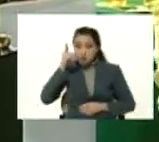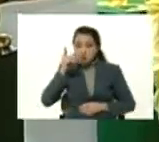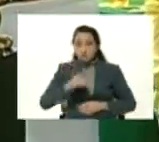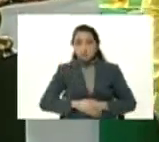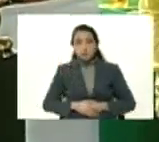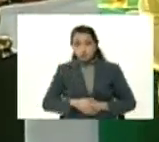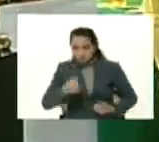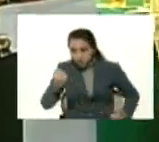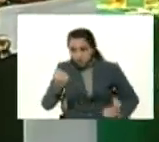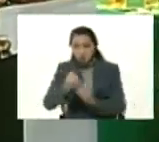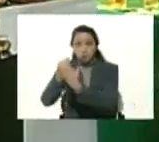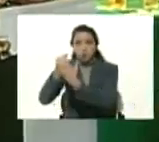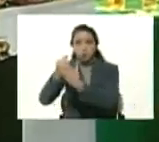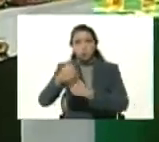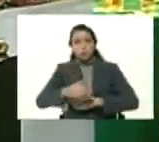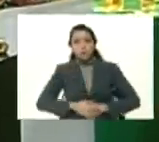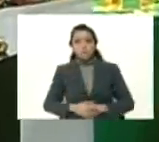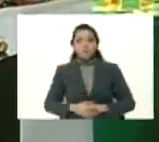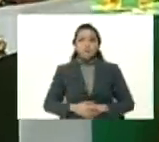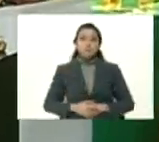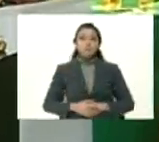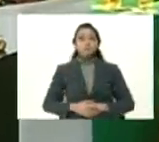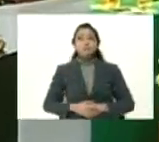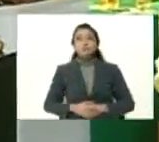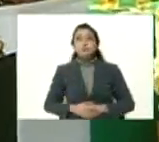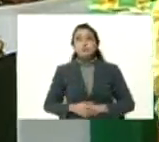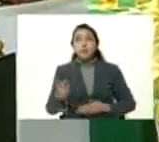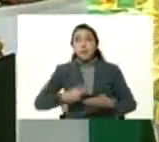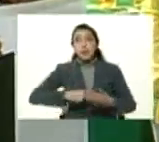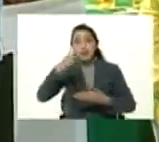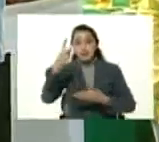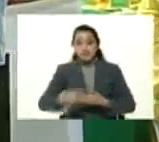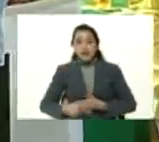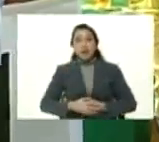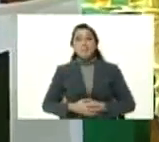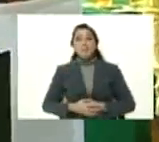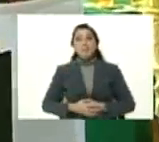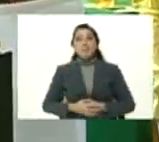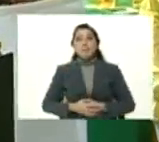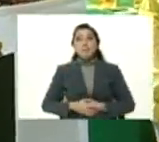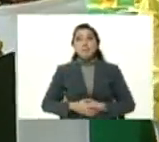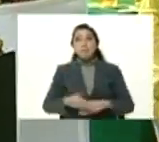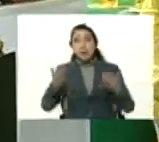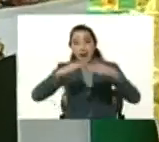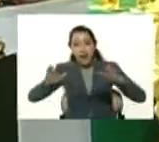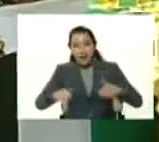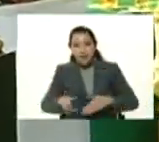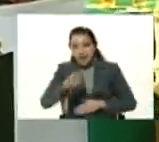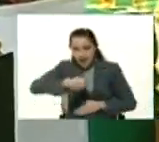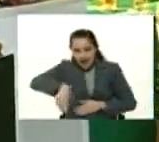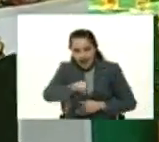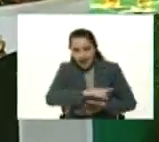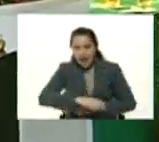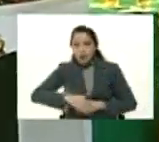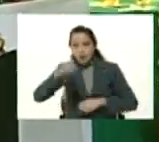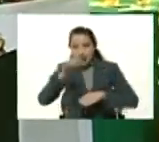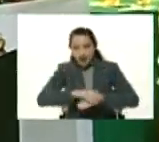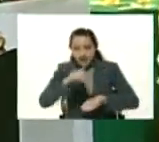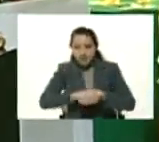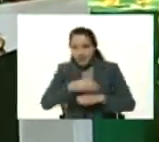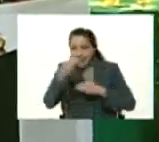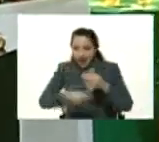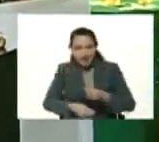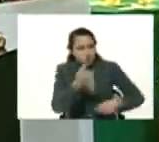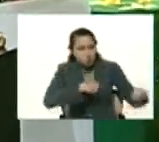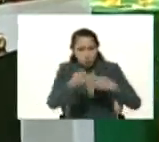vamos a ayudarlo al máximo, un plan especial para estas navidades. Para que ellos se pongan a tono y se pongan a